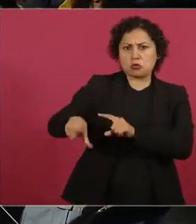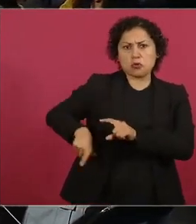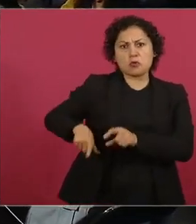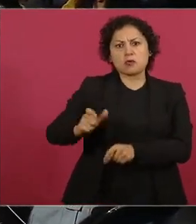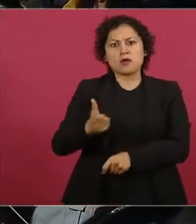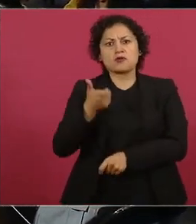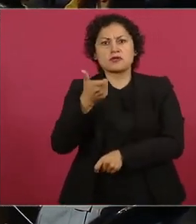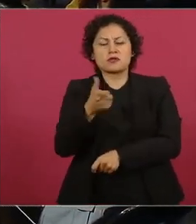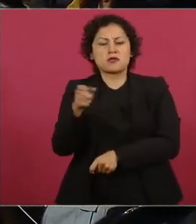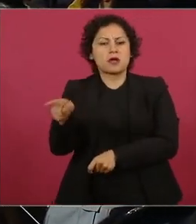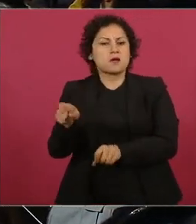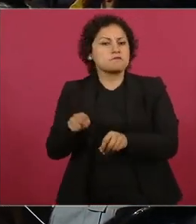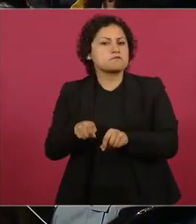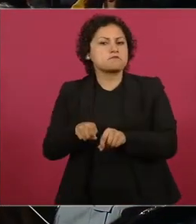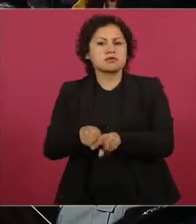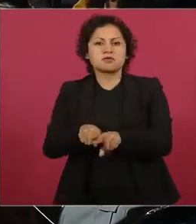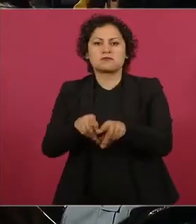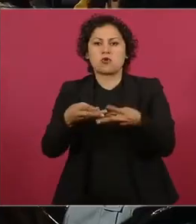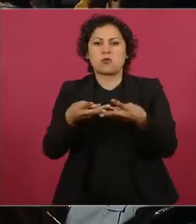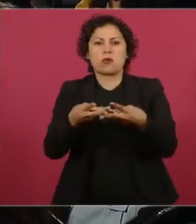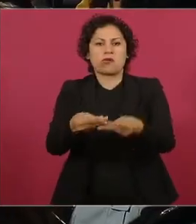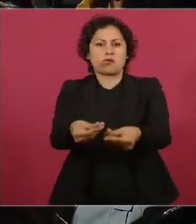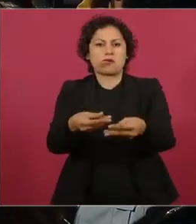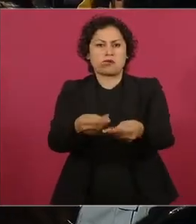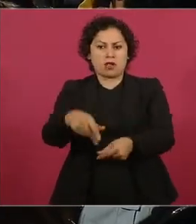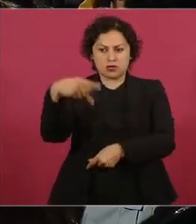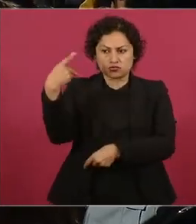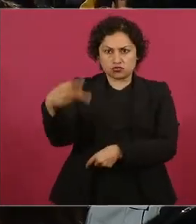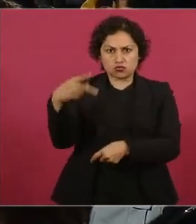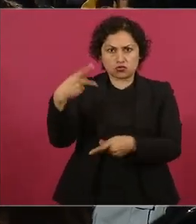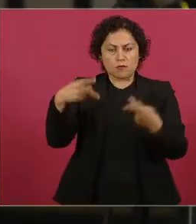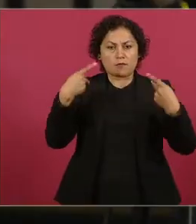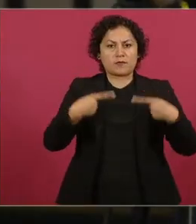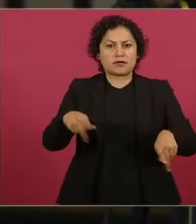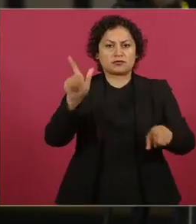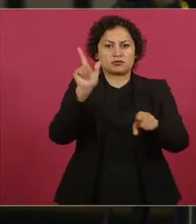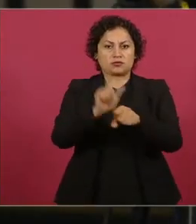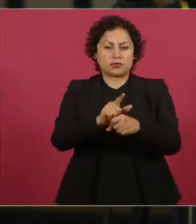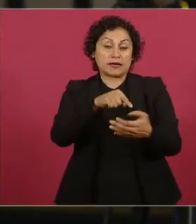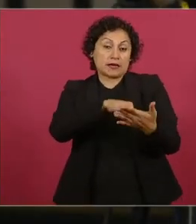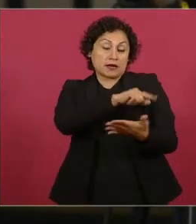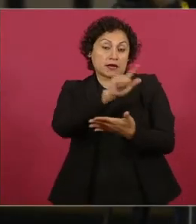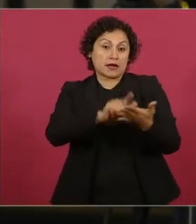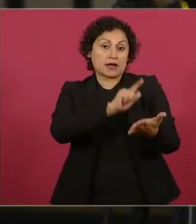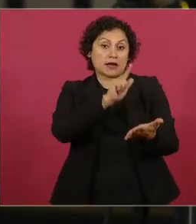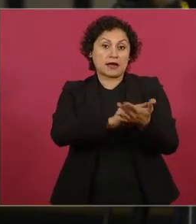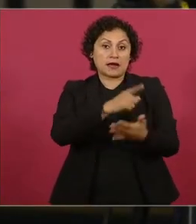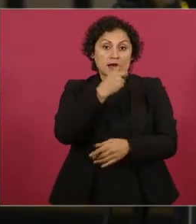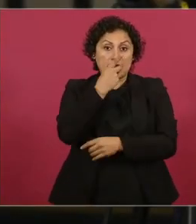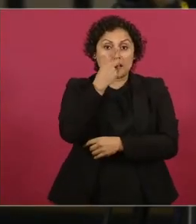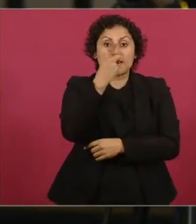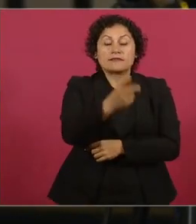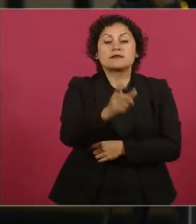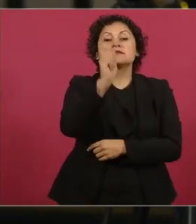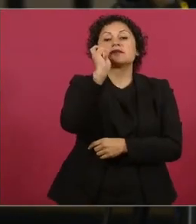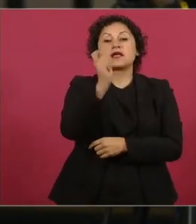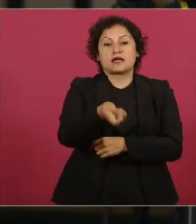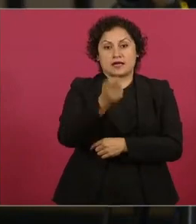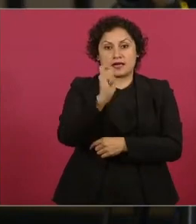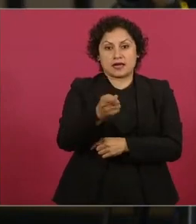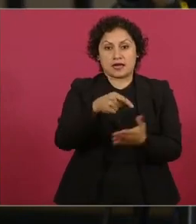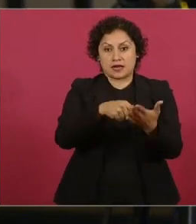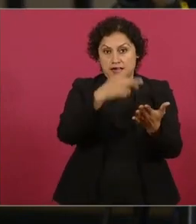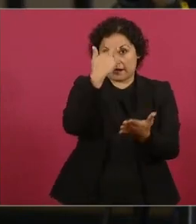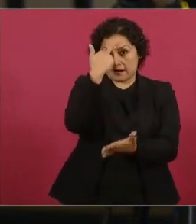Responsabilidades de los Servidores Públicos se dice que el manejo irregular de los fondos públicos es peculado, un